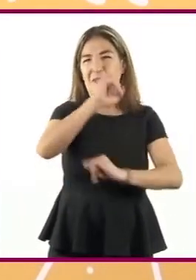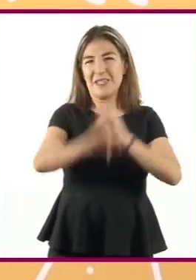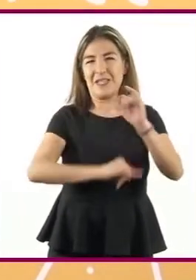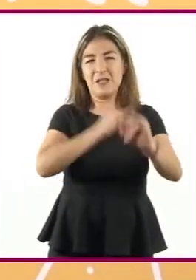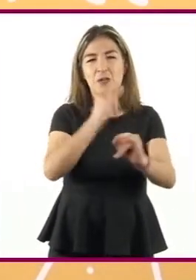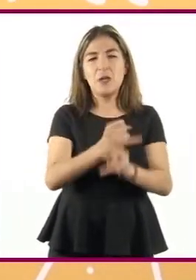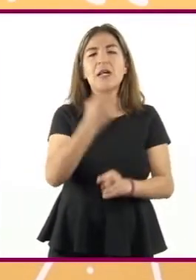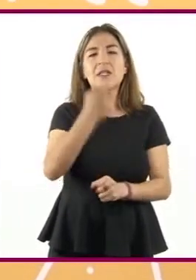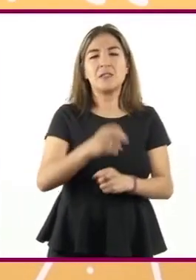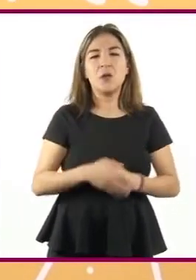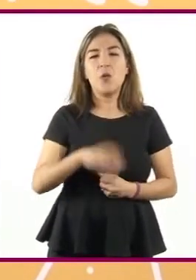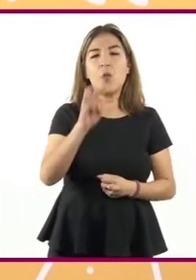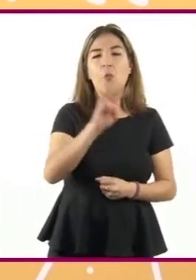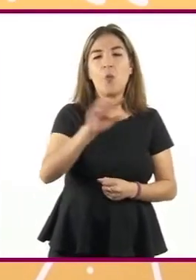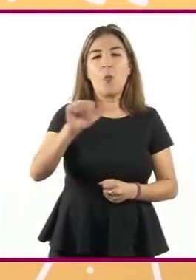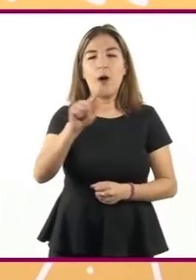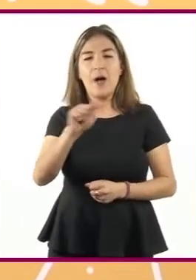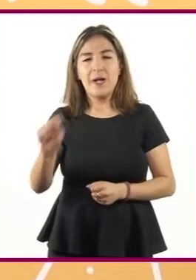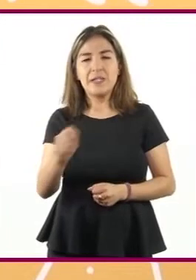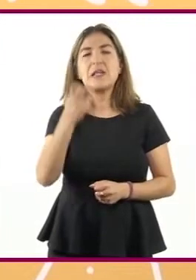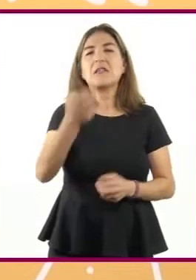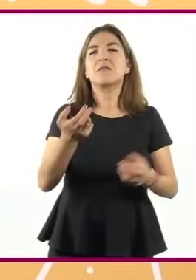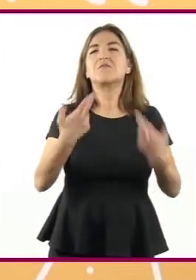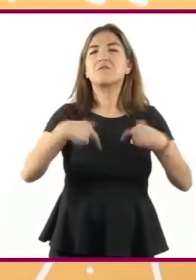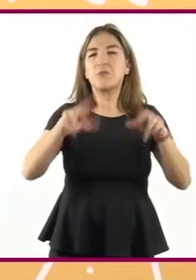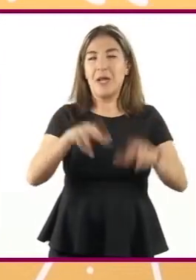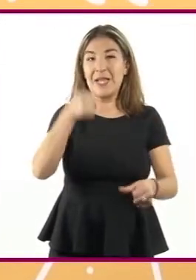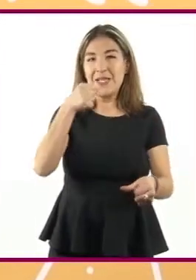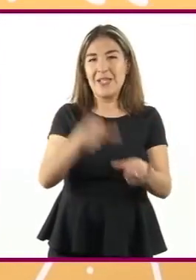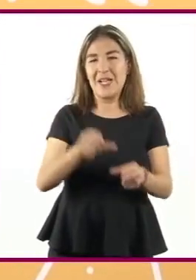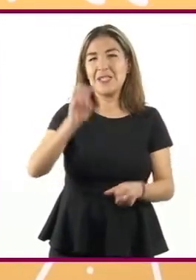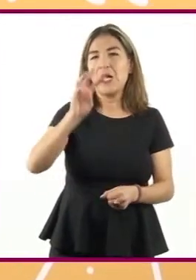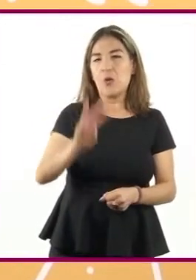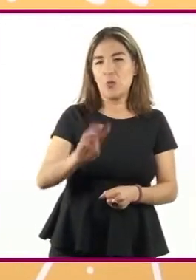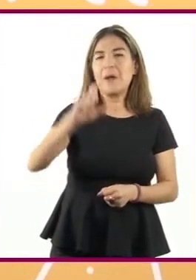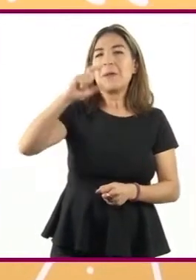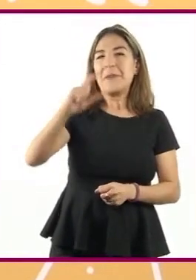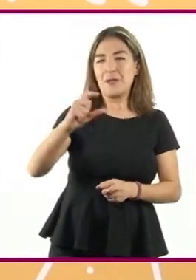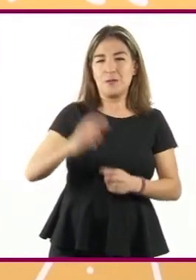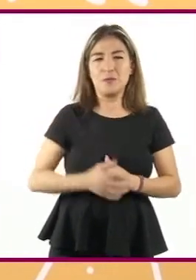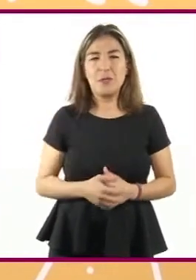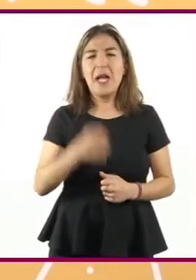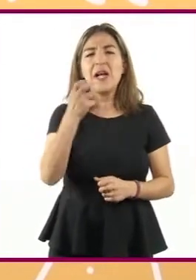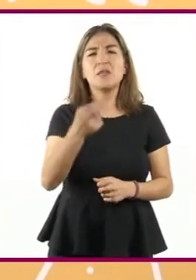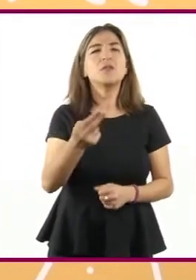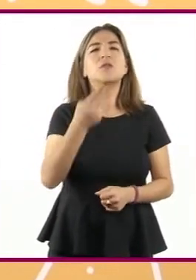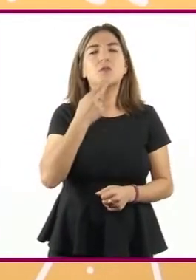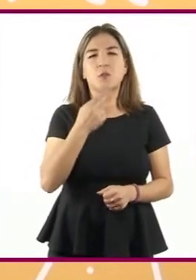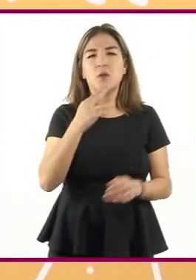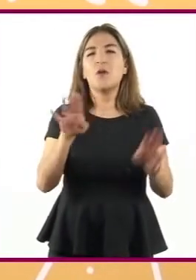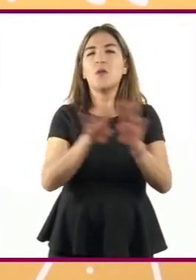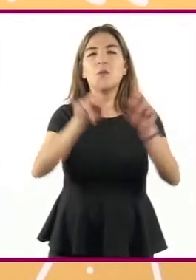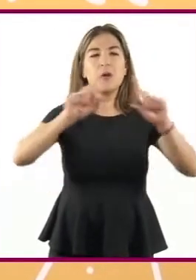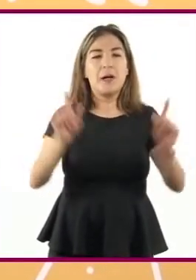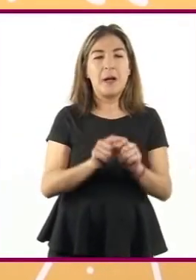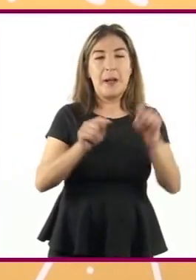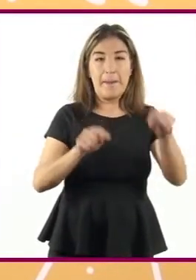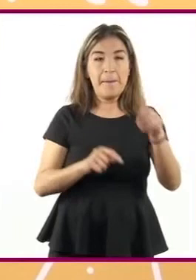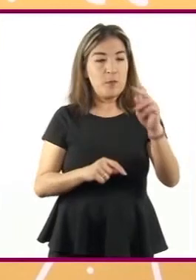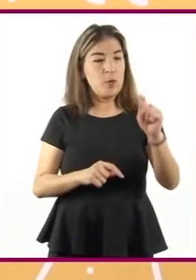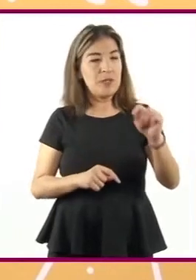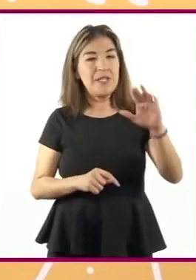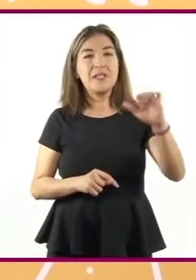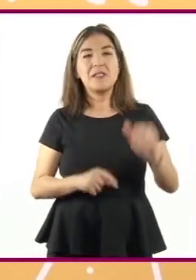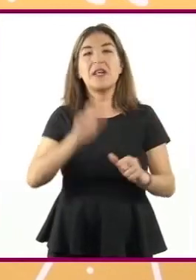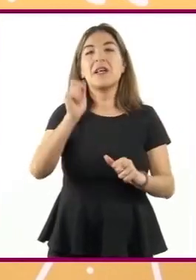que se utiliza es el watt y se representa con una W mayúscula. Es una unidad compuesta, ya que la potencia es el resultado de